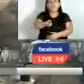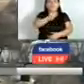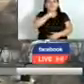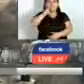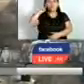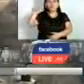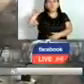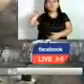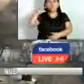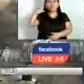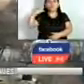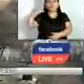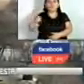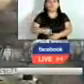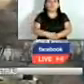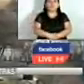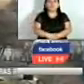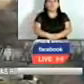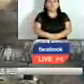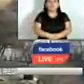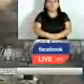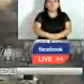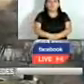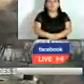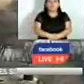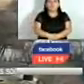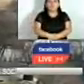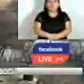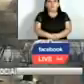Luzzi, Voz de América, Washington.